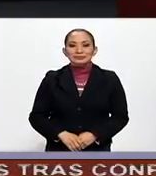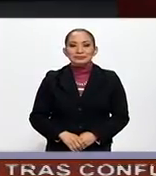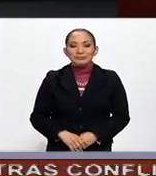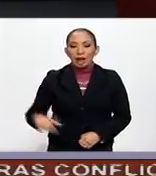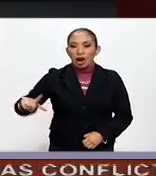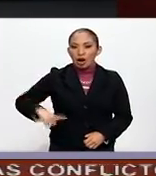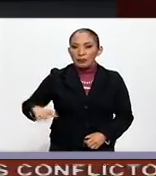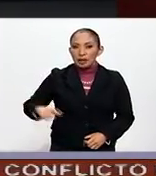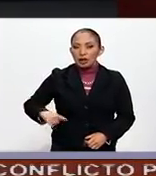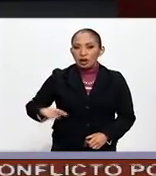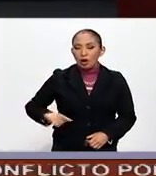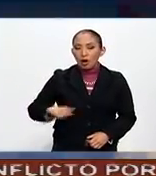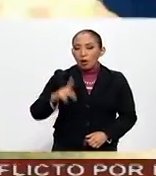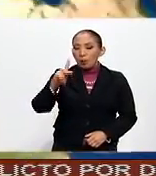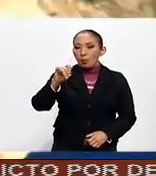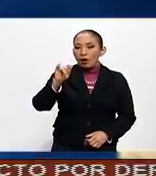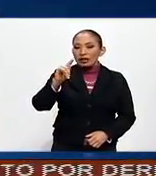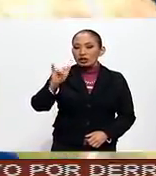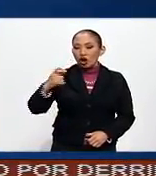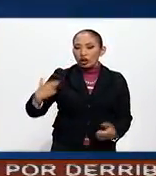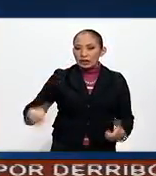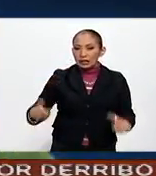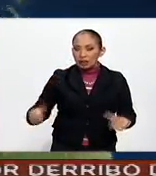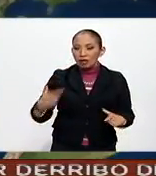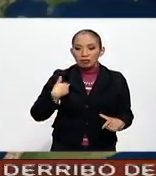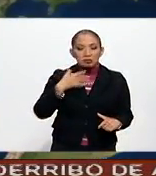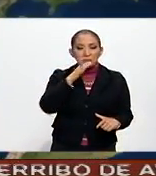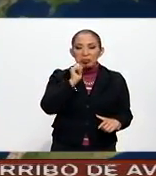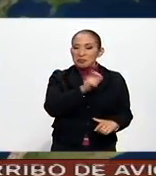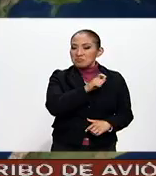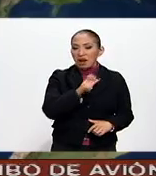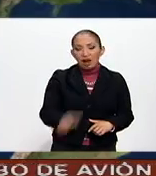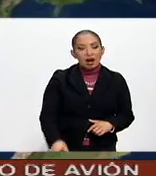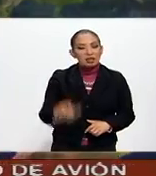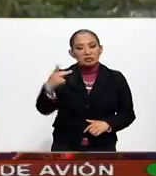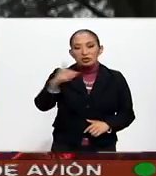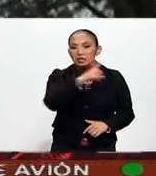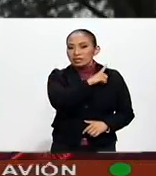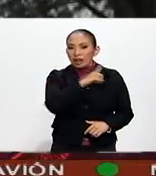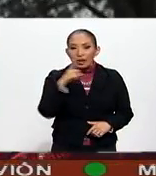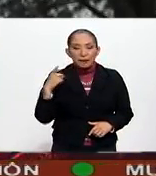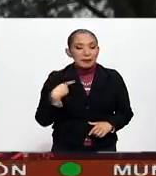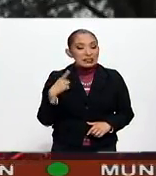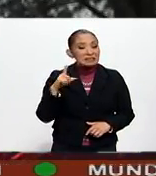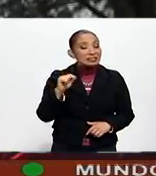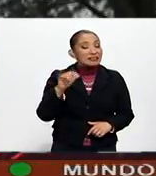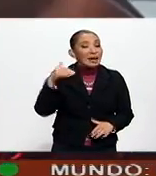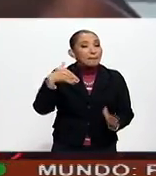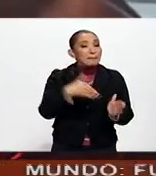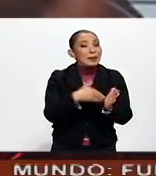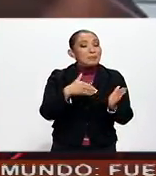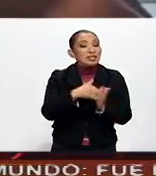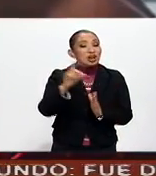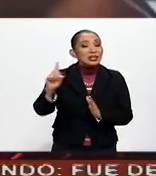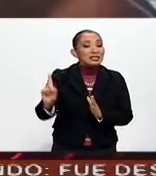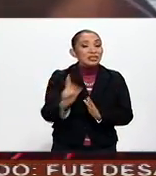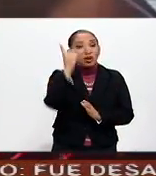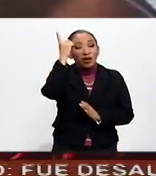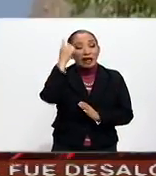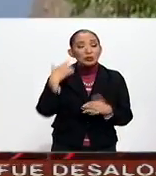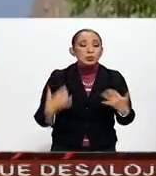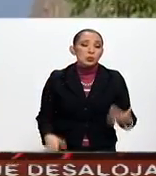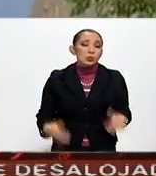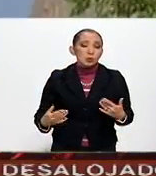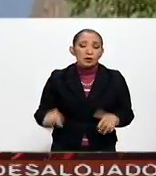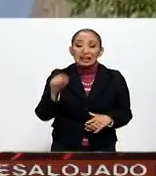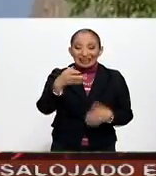El gobierno de Puerto Rico decretó impago sobre parte de su deuda que alcanza los 70.000 millones de dólares.